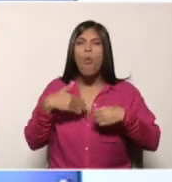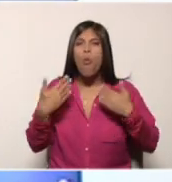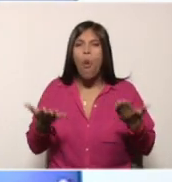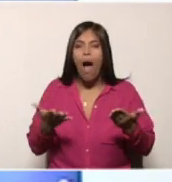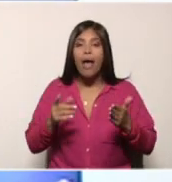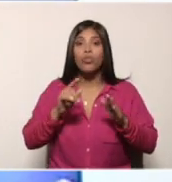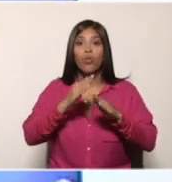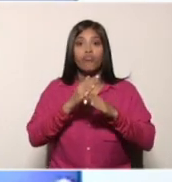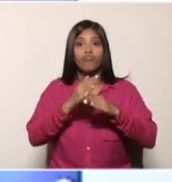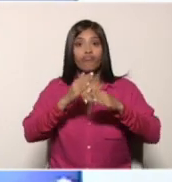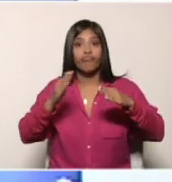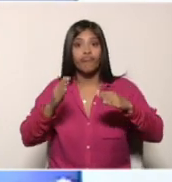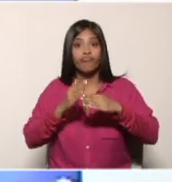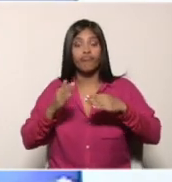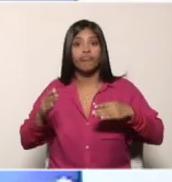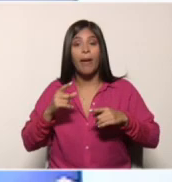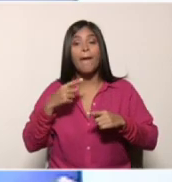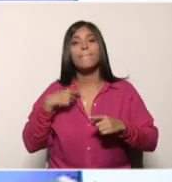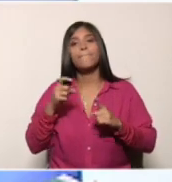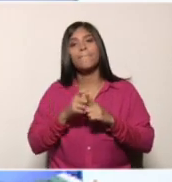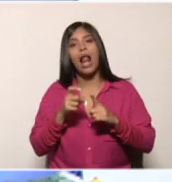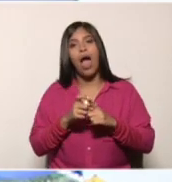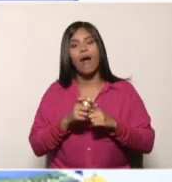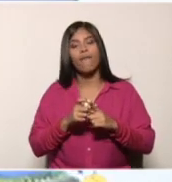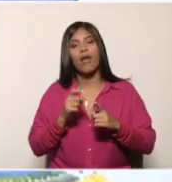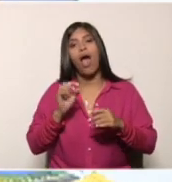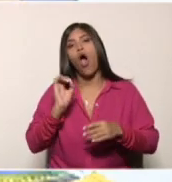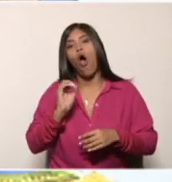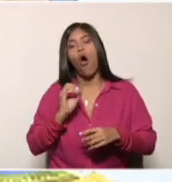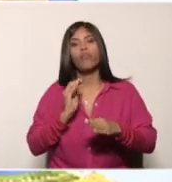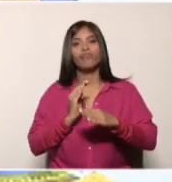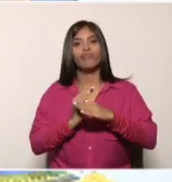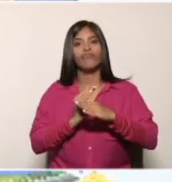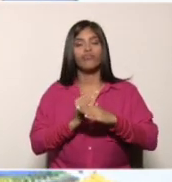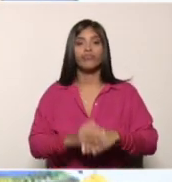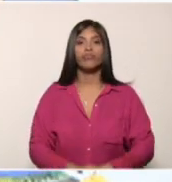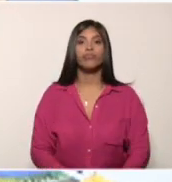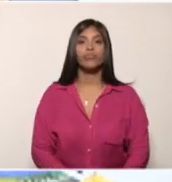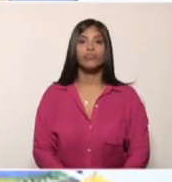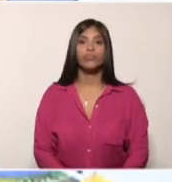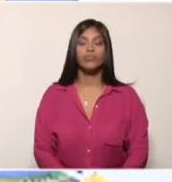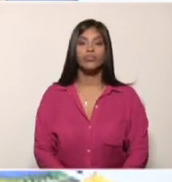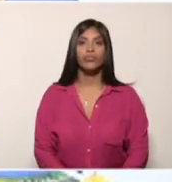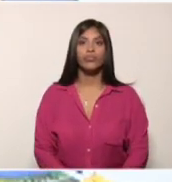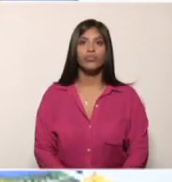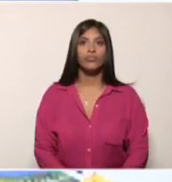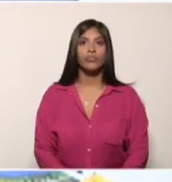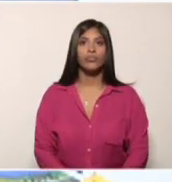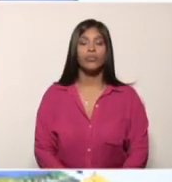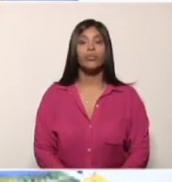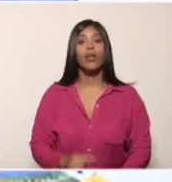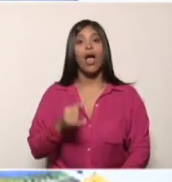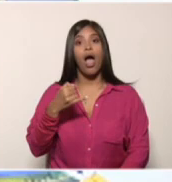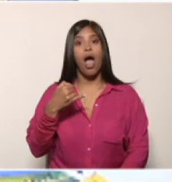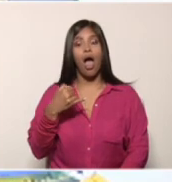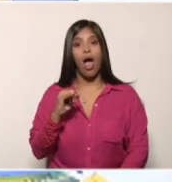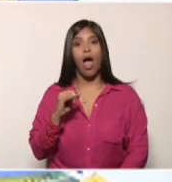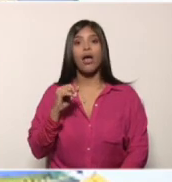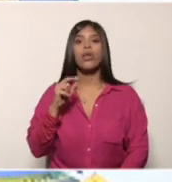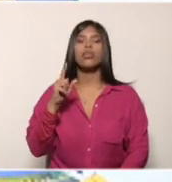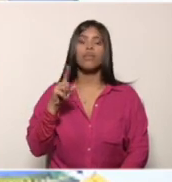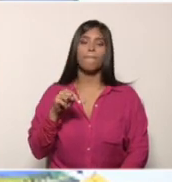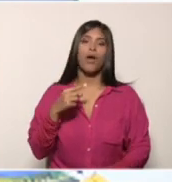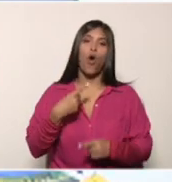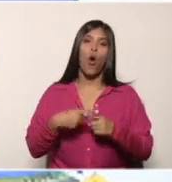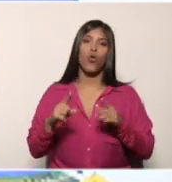o cuando vamos a indicar una pausa en el escrito. ¿Okay? Tenemos también el otro signo